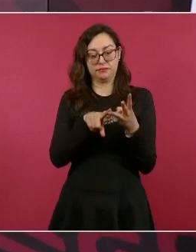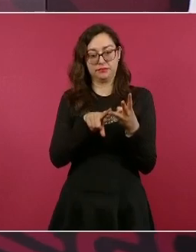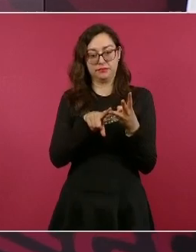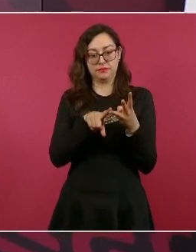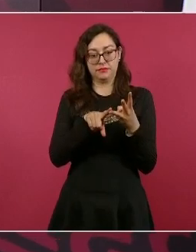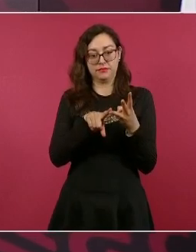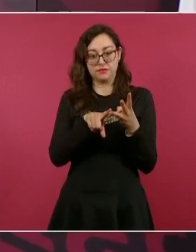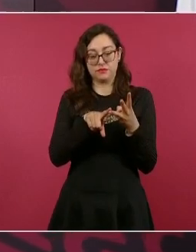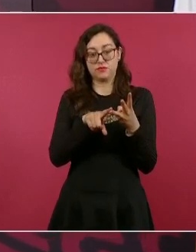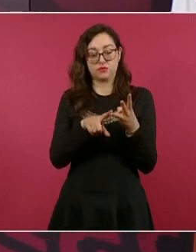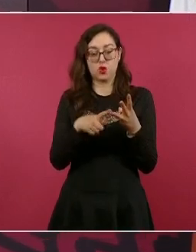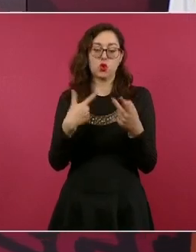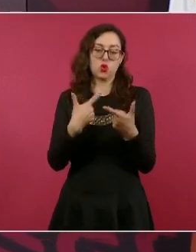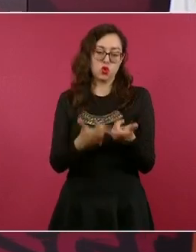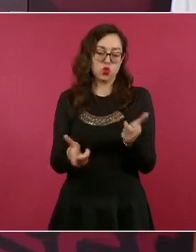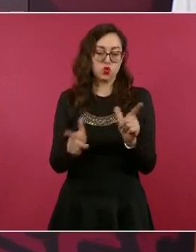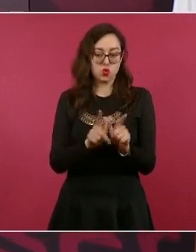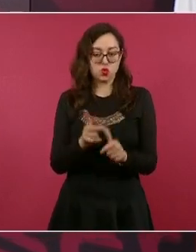organizaciones políticas,